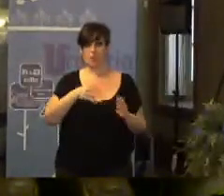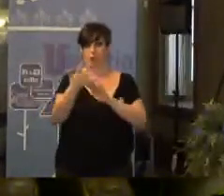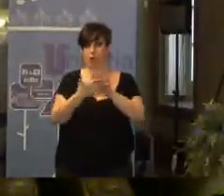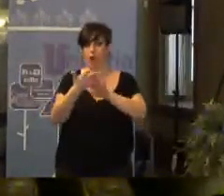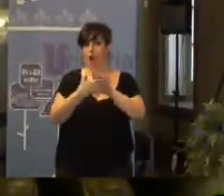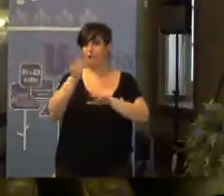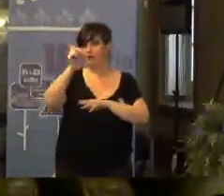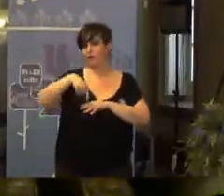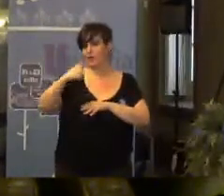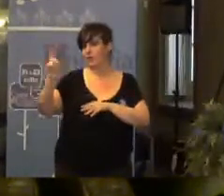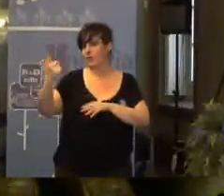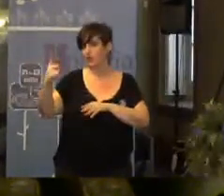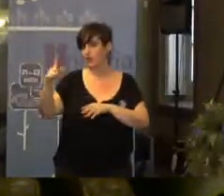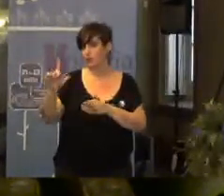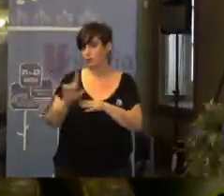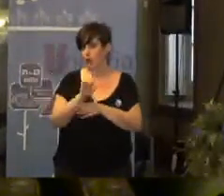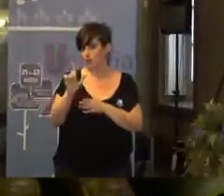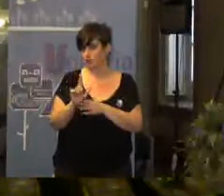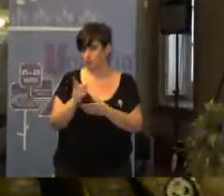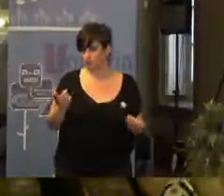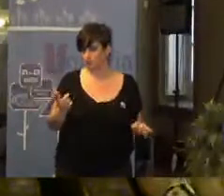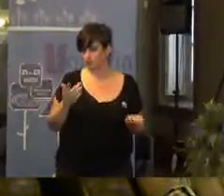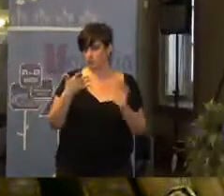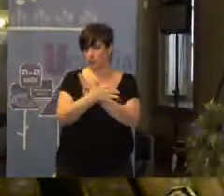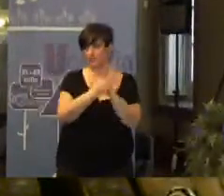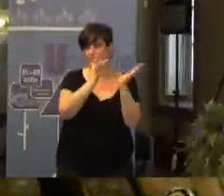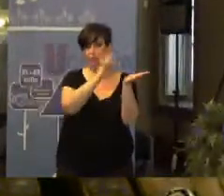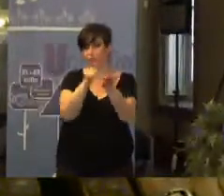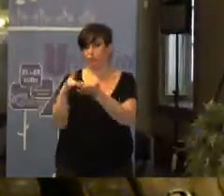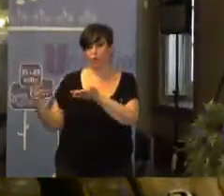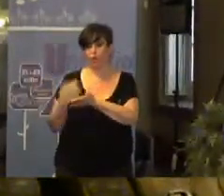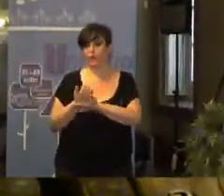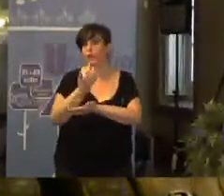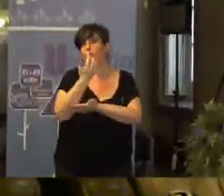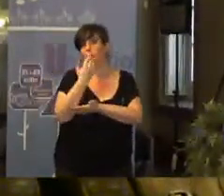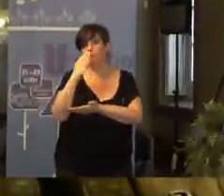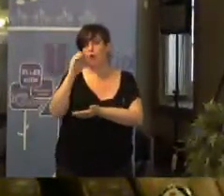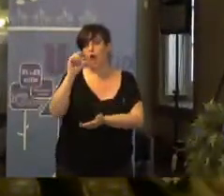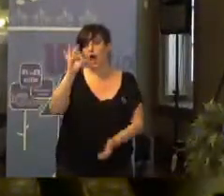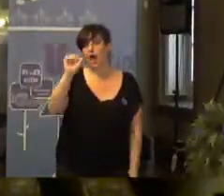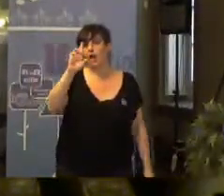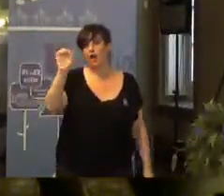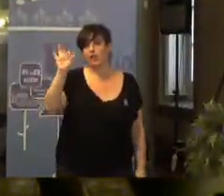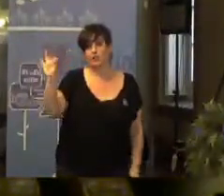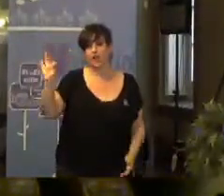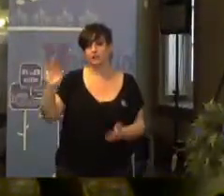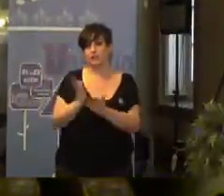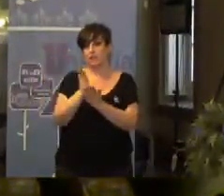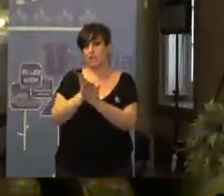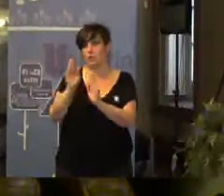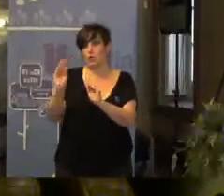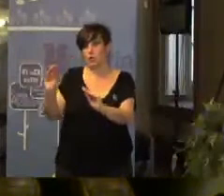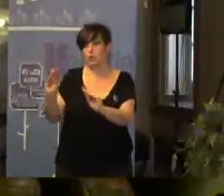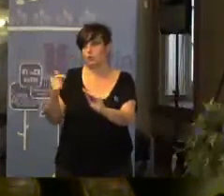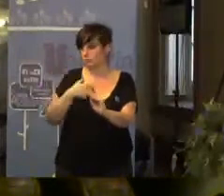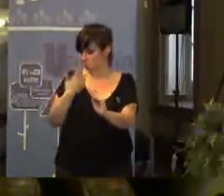literatura, ou sea, que pasa en todos lados, a que teñamos que ler cousas como Carlos Casares. Digo Carlos Casares porque unha das últimas veces que estiven aquí